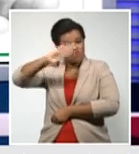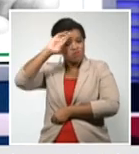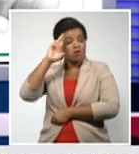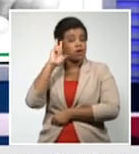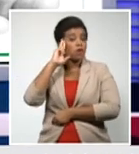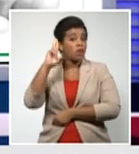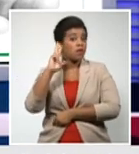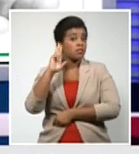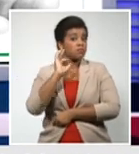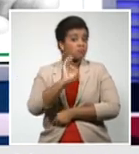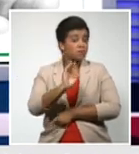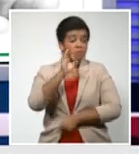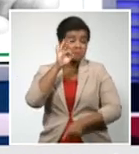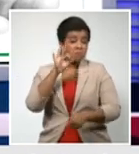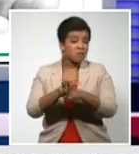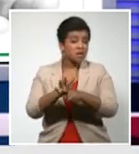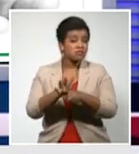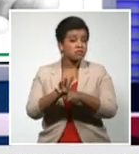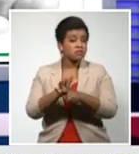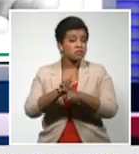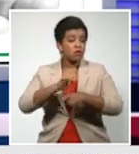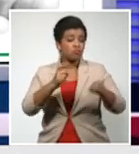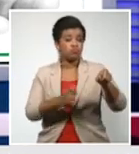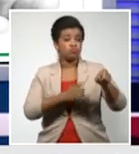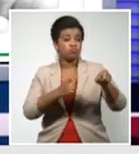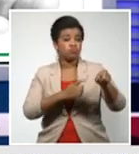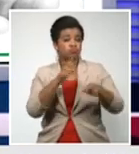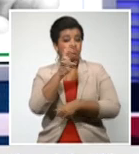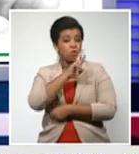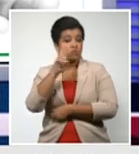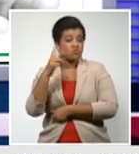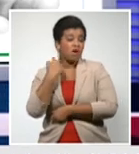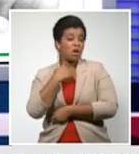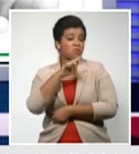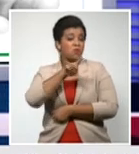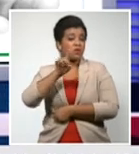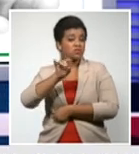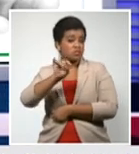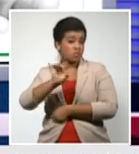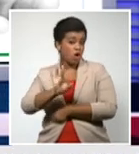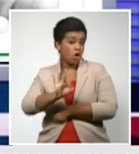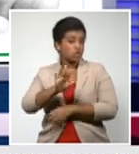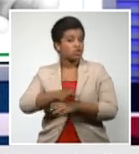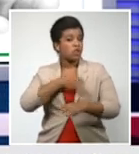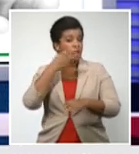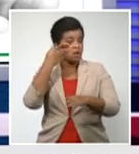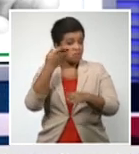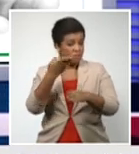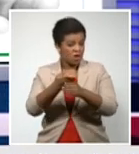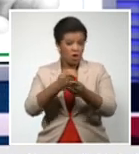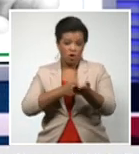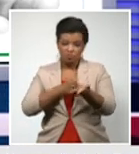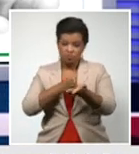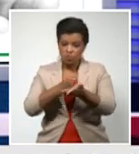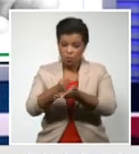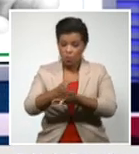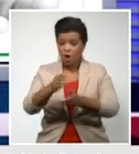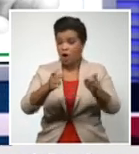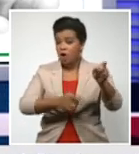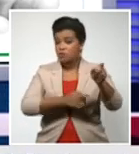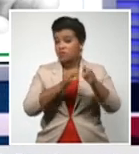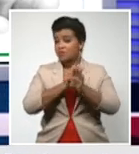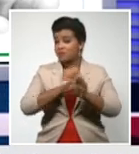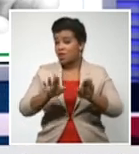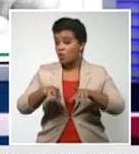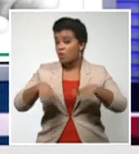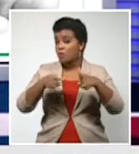revolucionario iniciado por Céspedes en 1868 y que luego nuestros mambises continuaran en esta fecha hace 126 años.